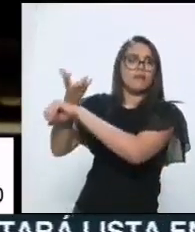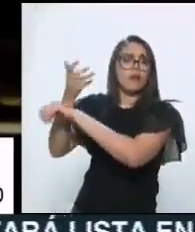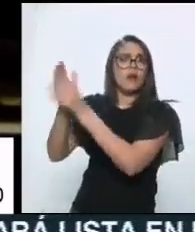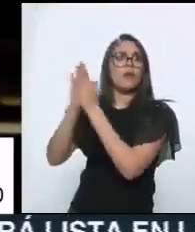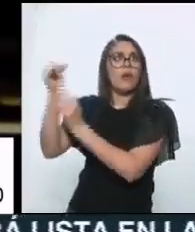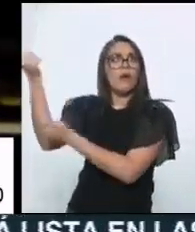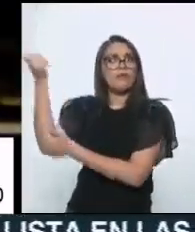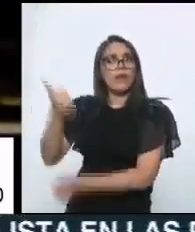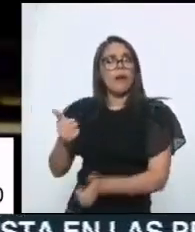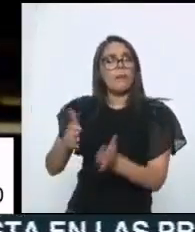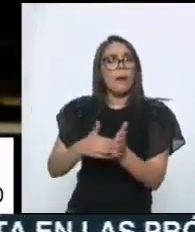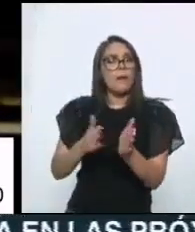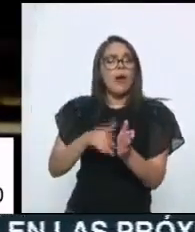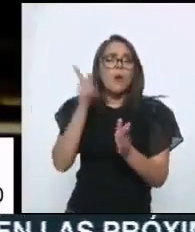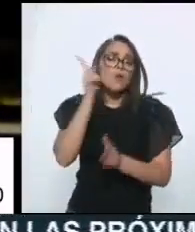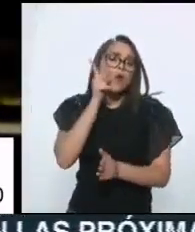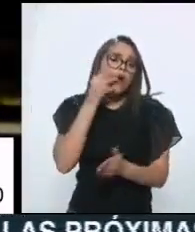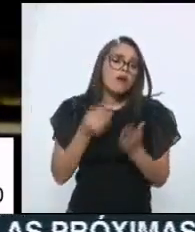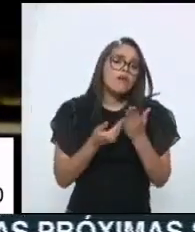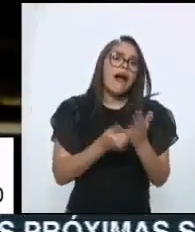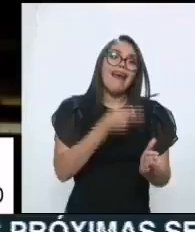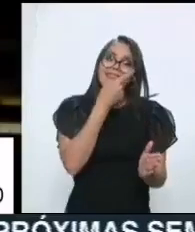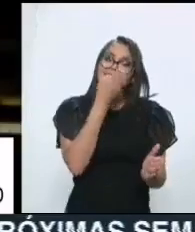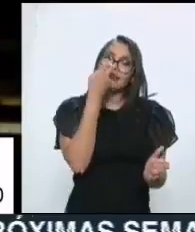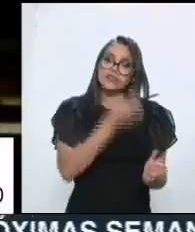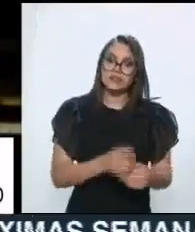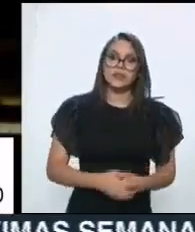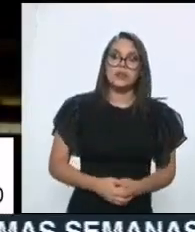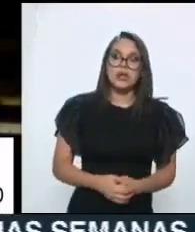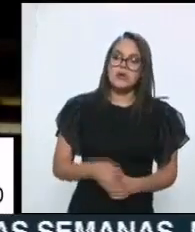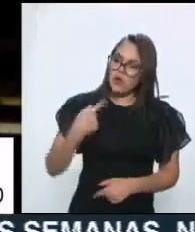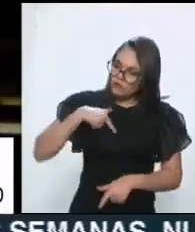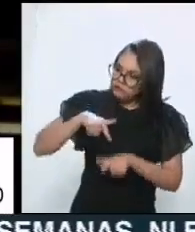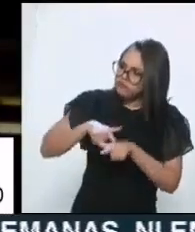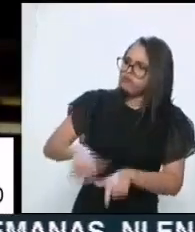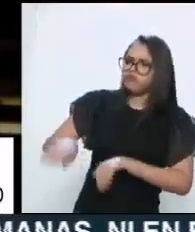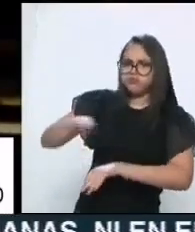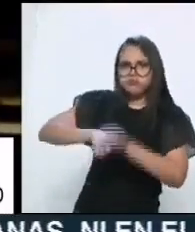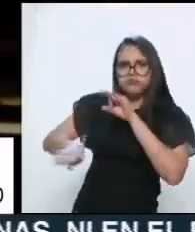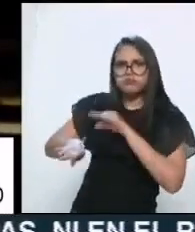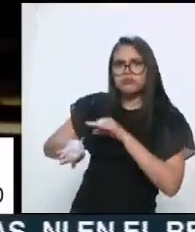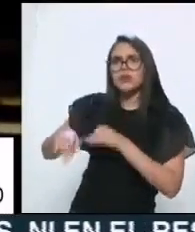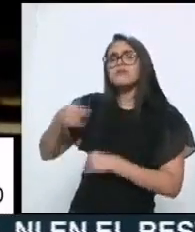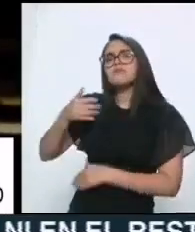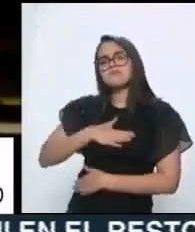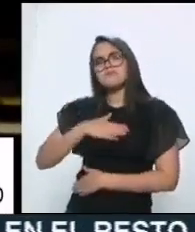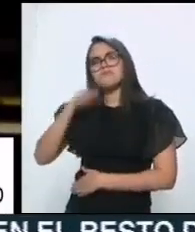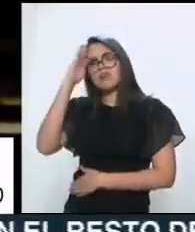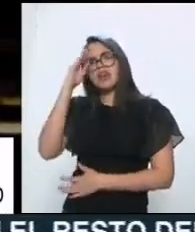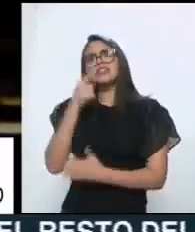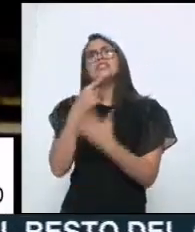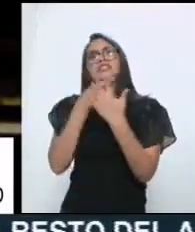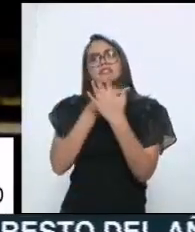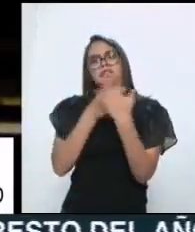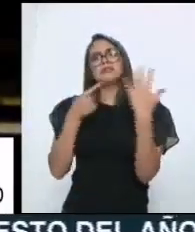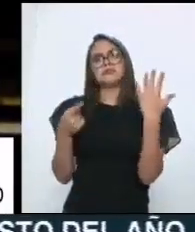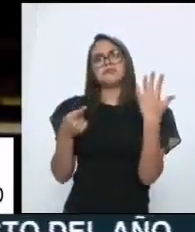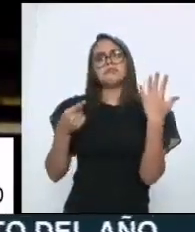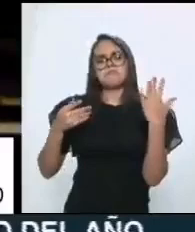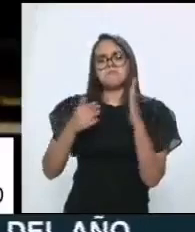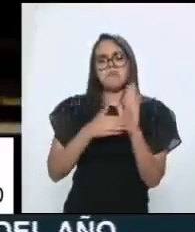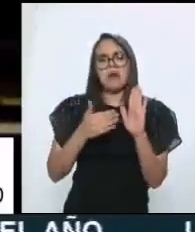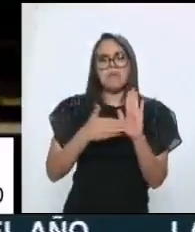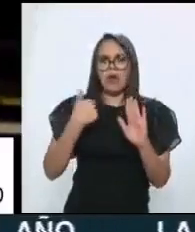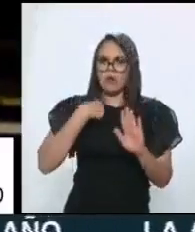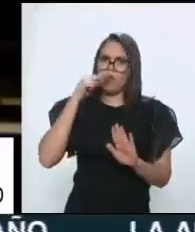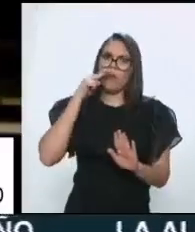de escoger, y no fue fácil, 5 documentos que consideráramos especialmente reveladores, tanto del conocimiento como de la